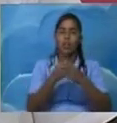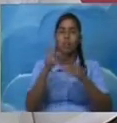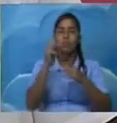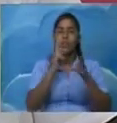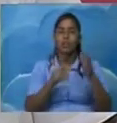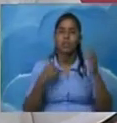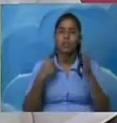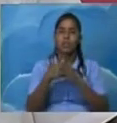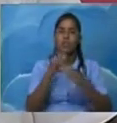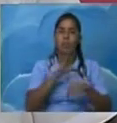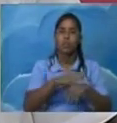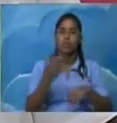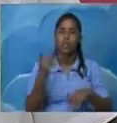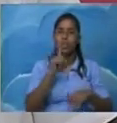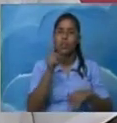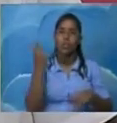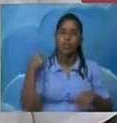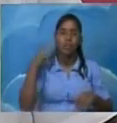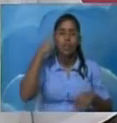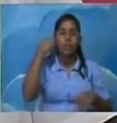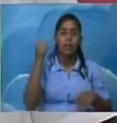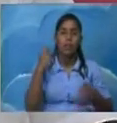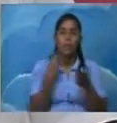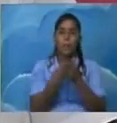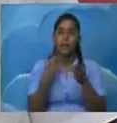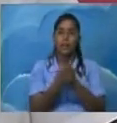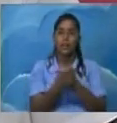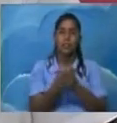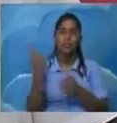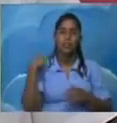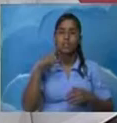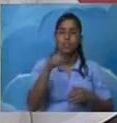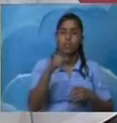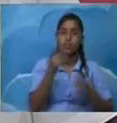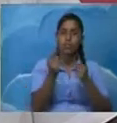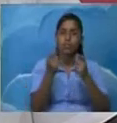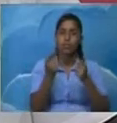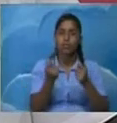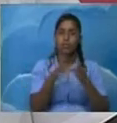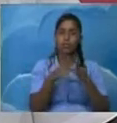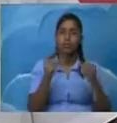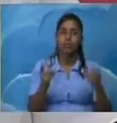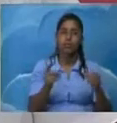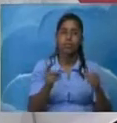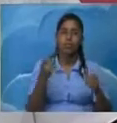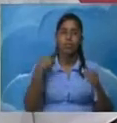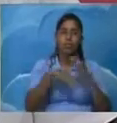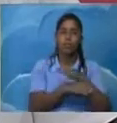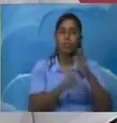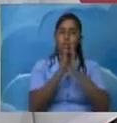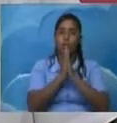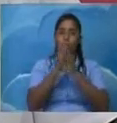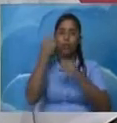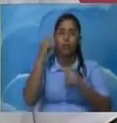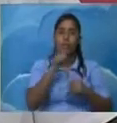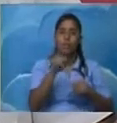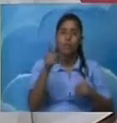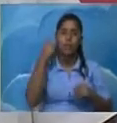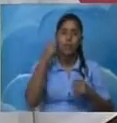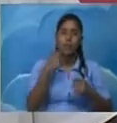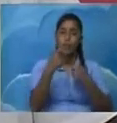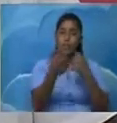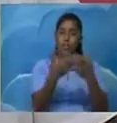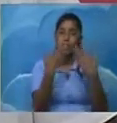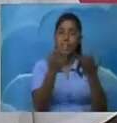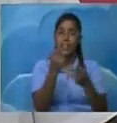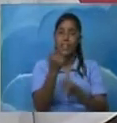se va a cerrar porque no tienen para pagar. Y teniendo uno dinero, va a seguir de largo. Sí, hermano, voy a orar por ti para que Dios te supla. Y